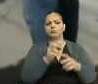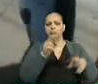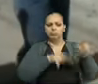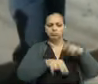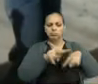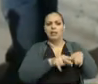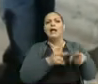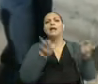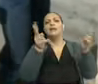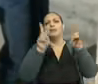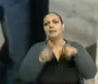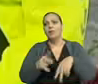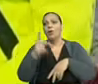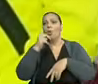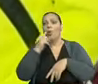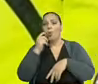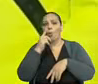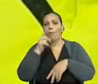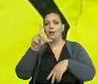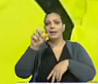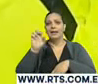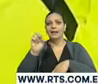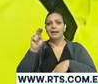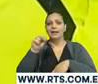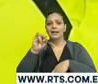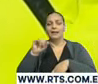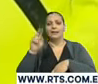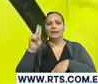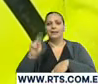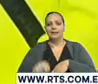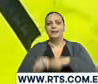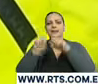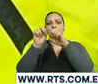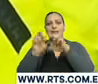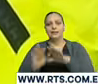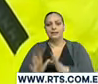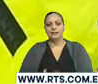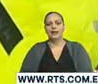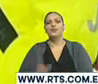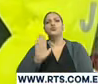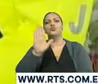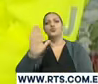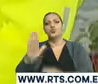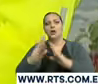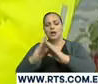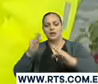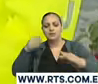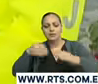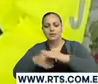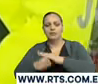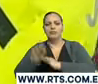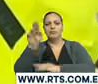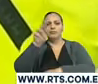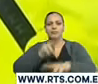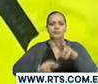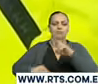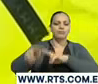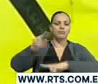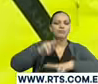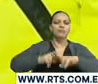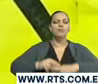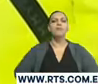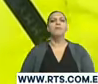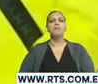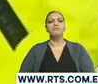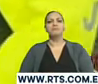oficinas de la empresa proveedora. Estamos viendo que la empresa seguía funcionando y elementos tanto de Fiscalía